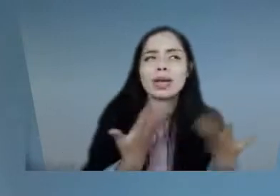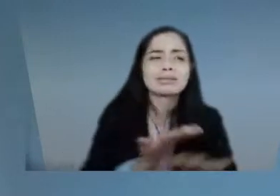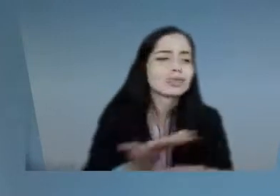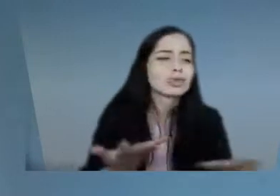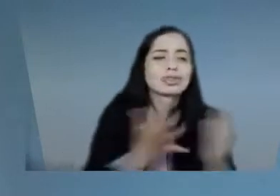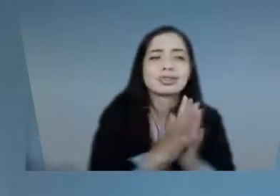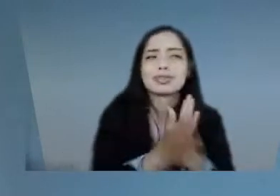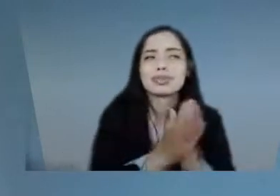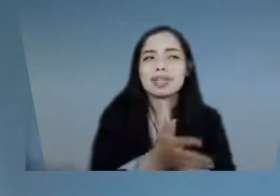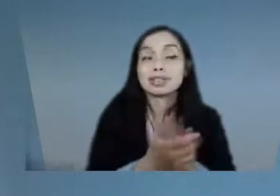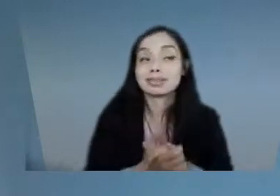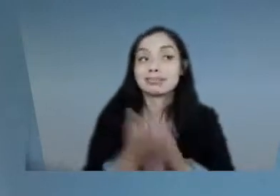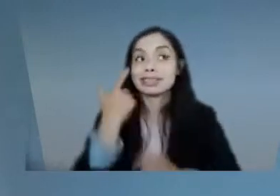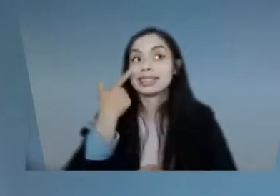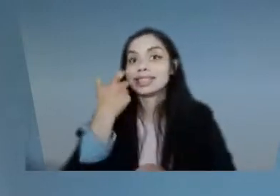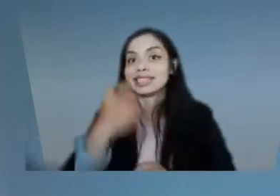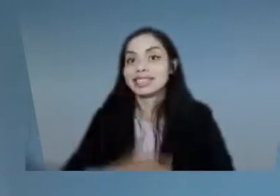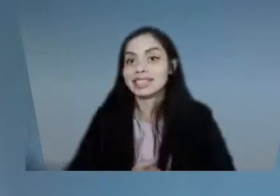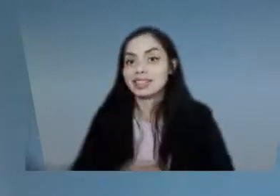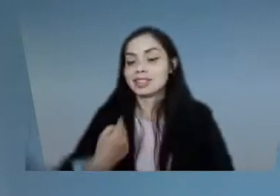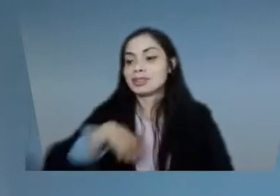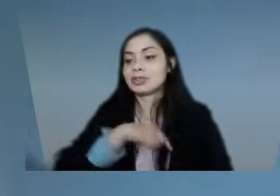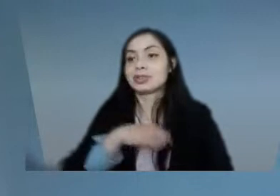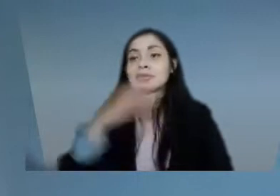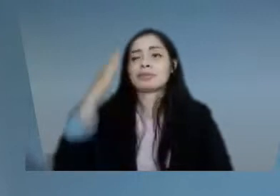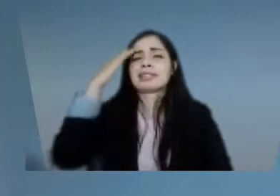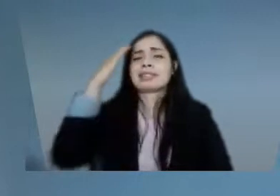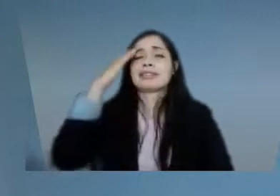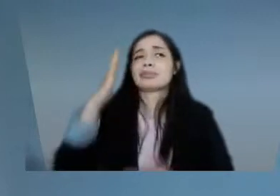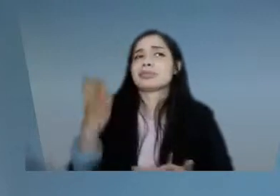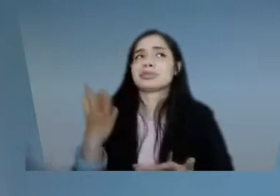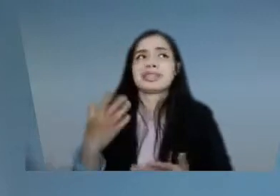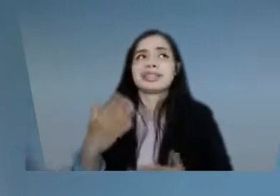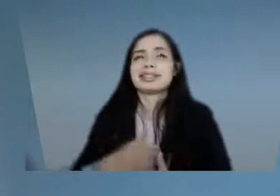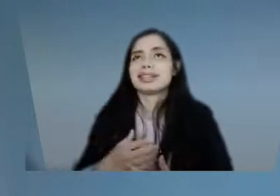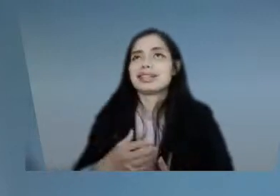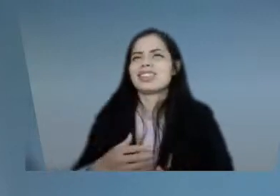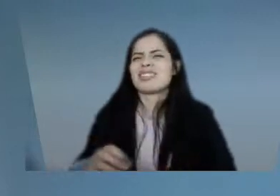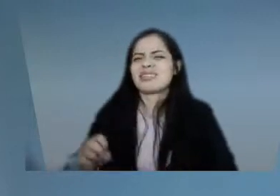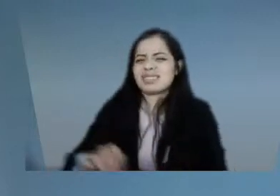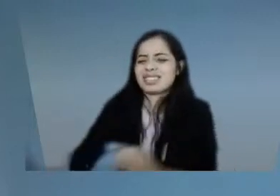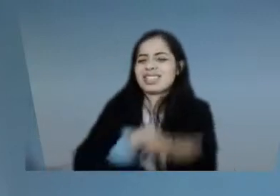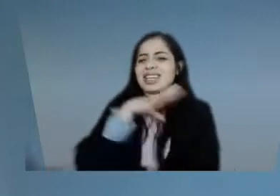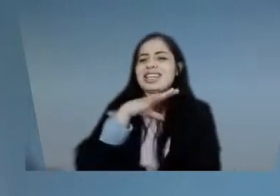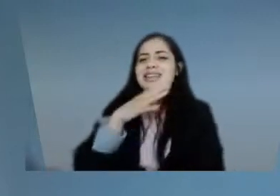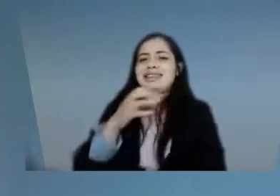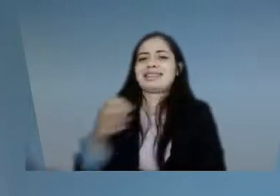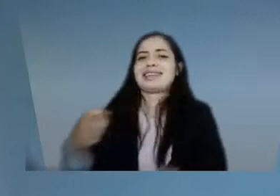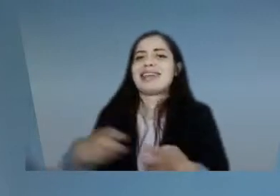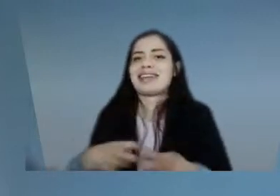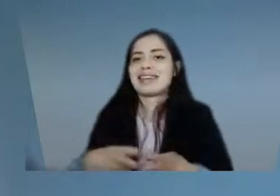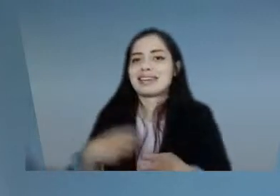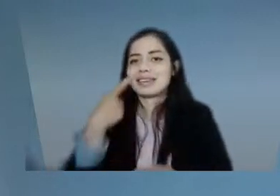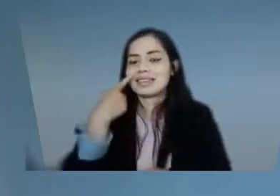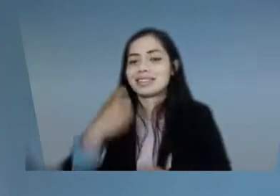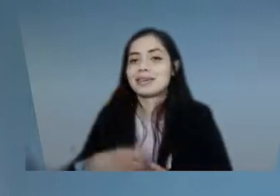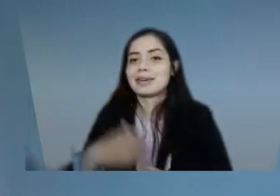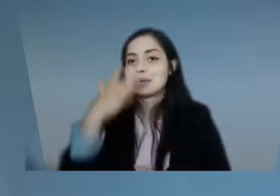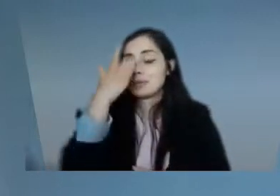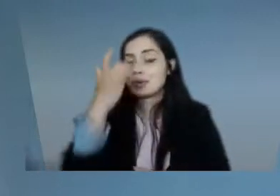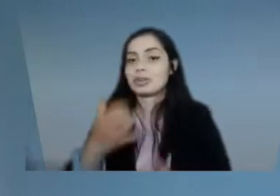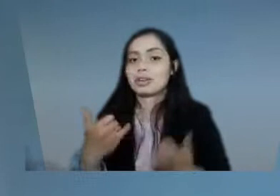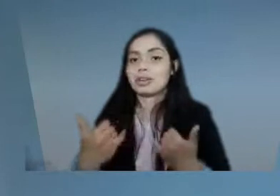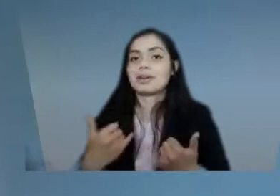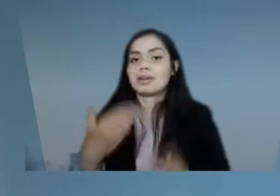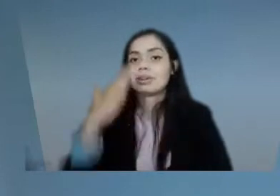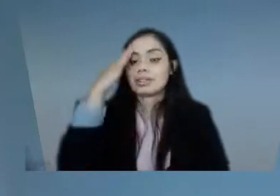de energía, de alegría, de emoción, porque ahí uno se da cuenta que ellos tienen un conocimiento exquisito de lo